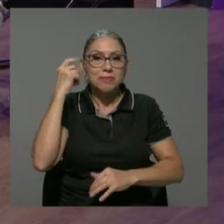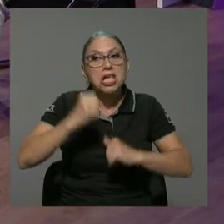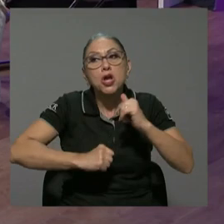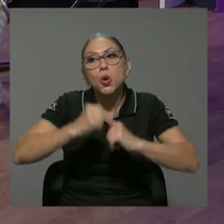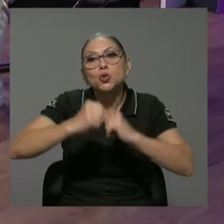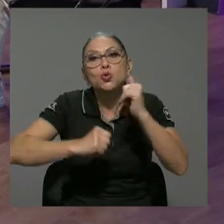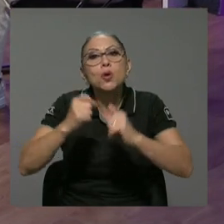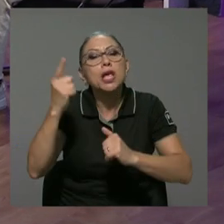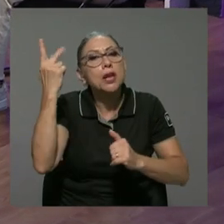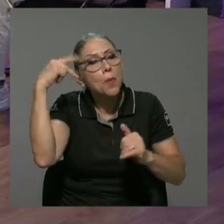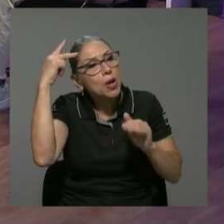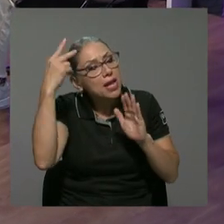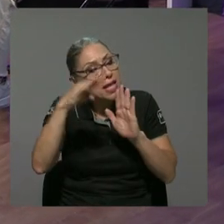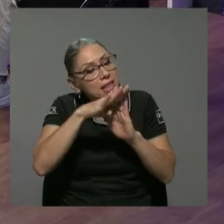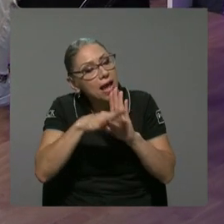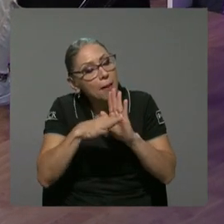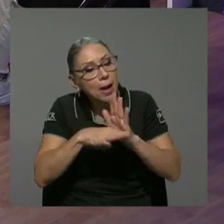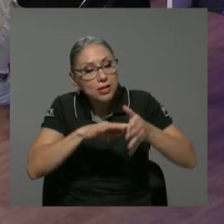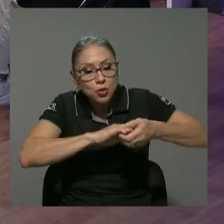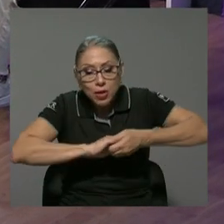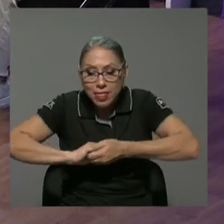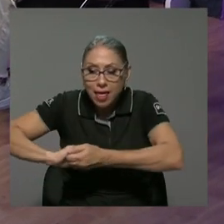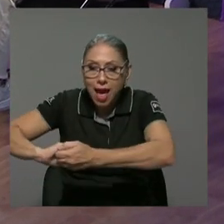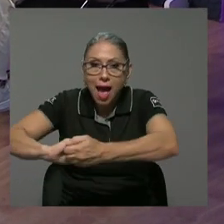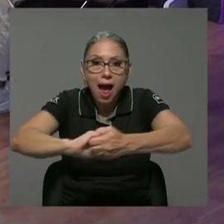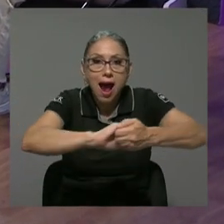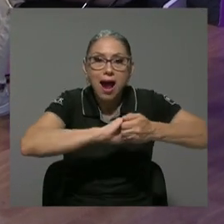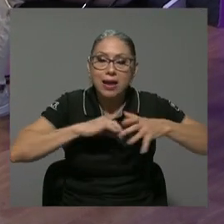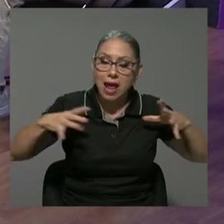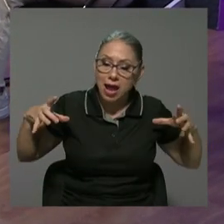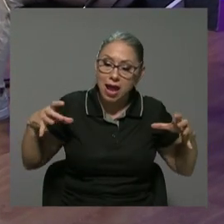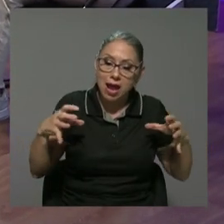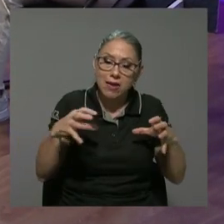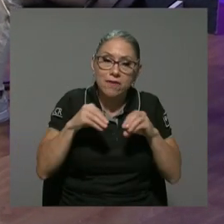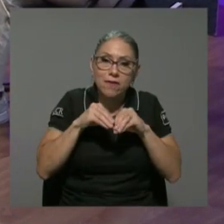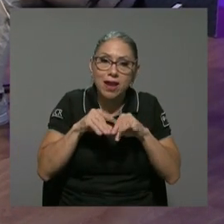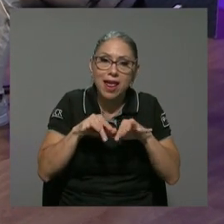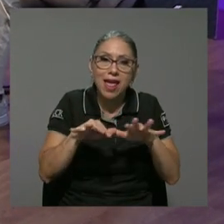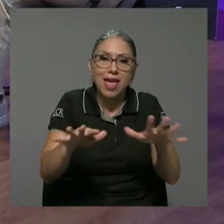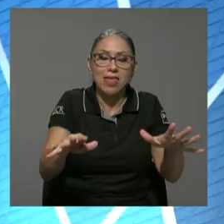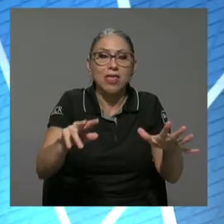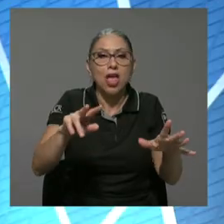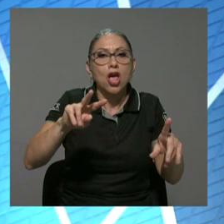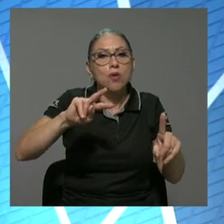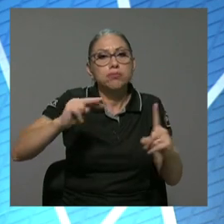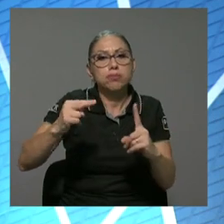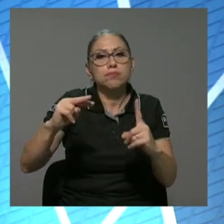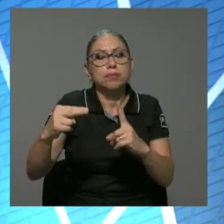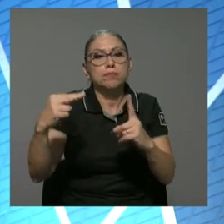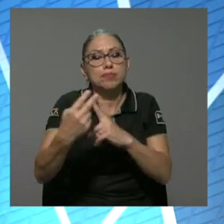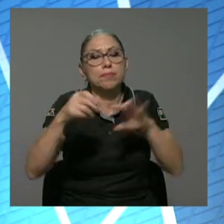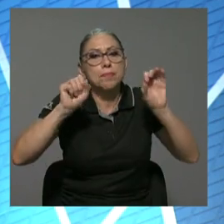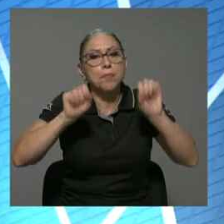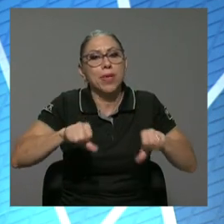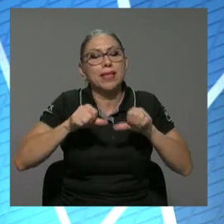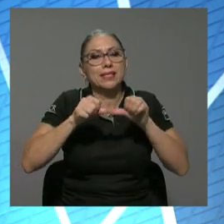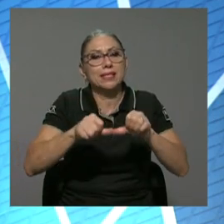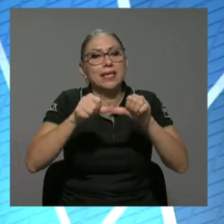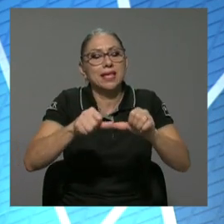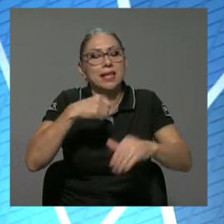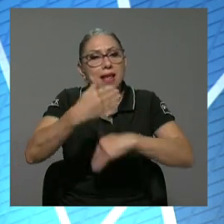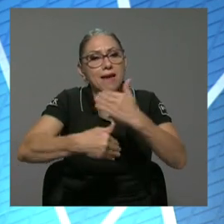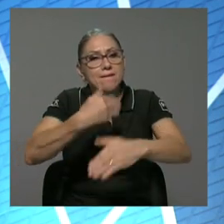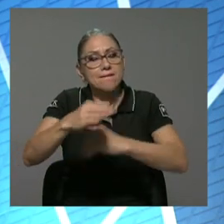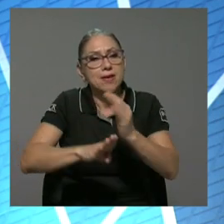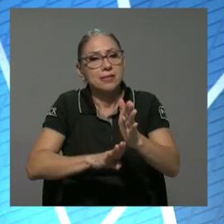más solidaria, construida en red y que tenga también otras connotaciones para poder seguir avanzando en estas líneas. Ahora,